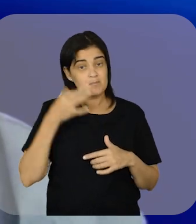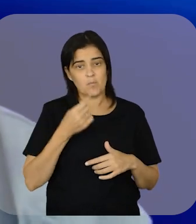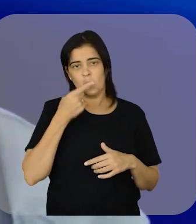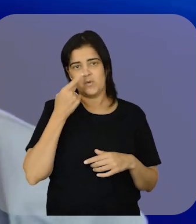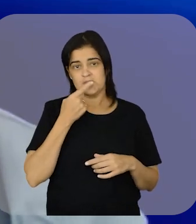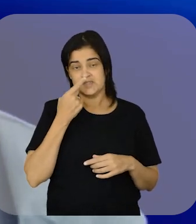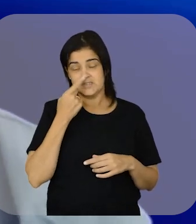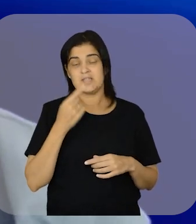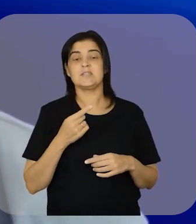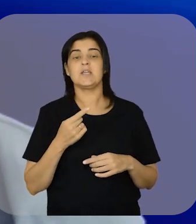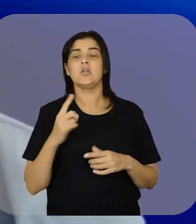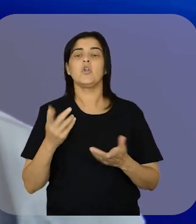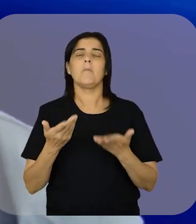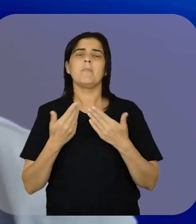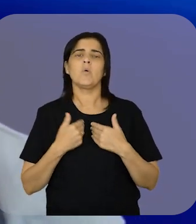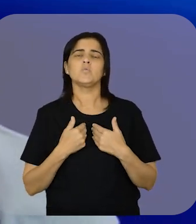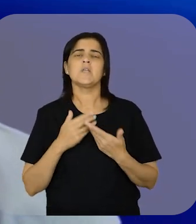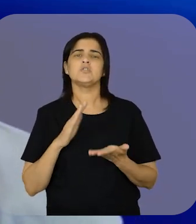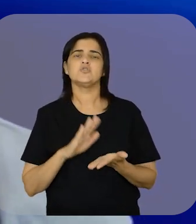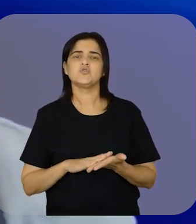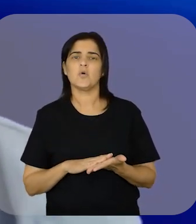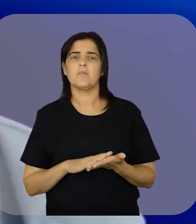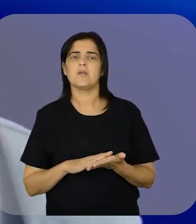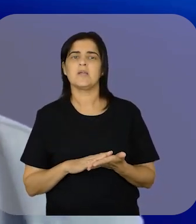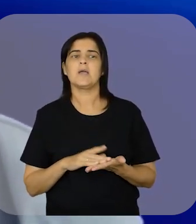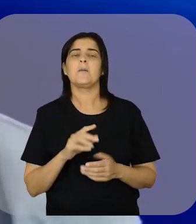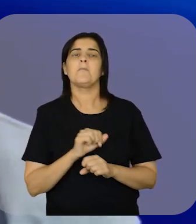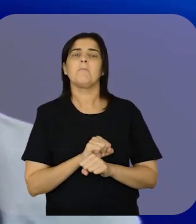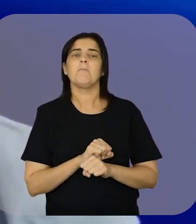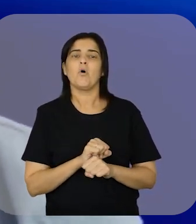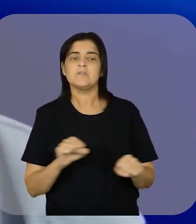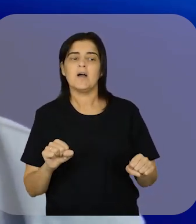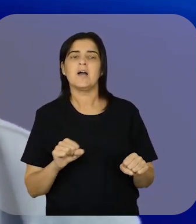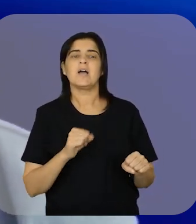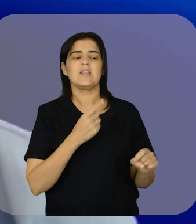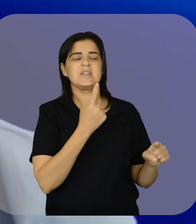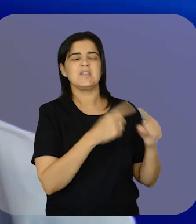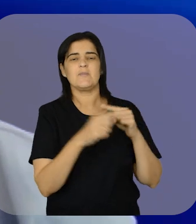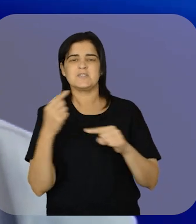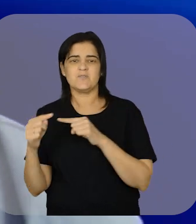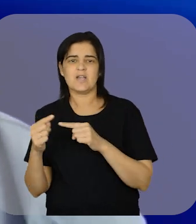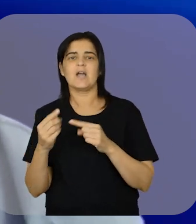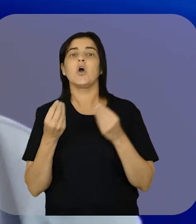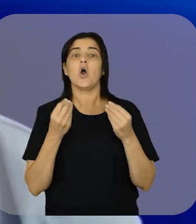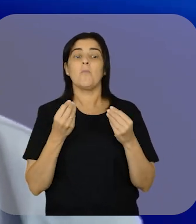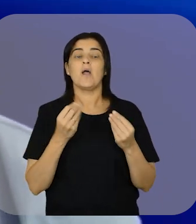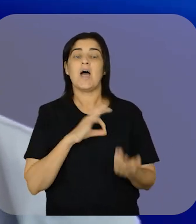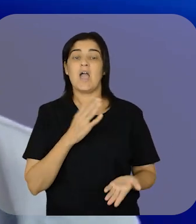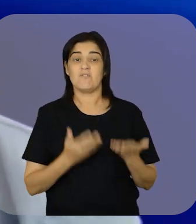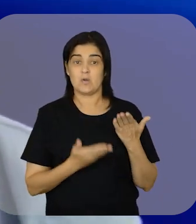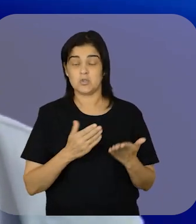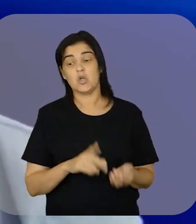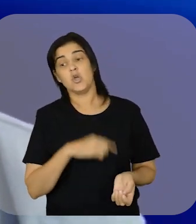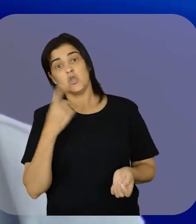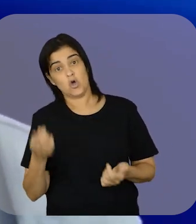interesante. Nos consultan acerca de la posibilidad de diversificar las evaluaciones y después una